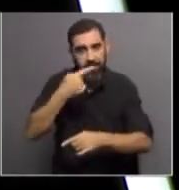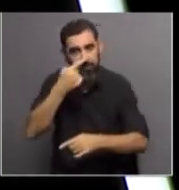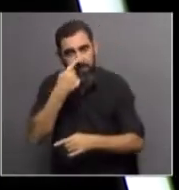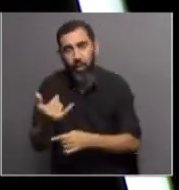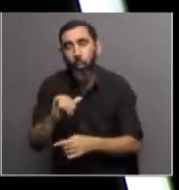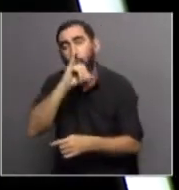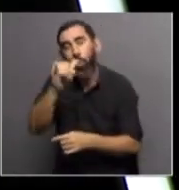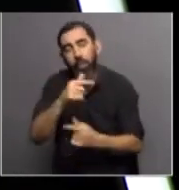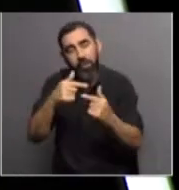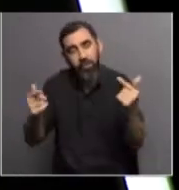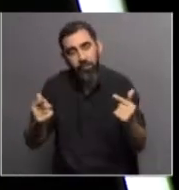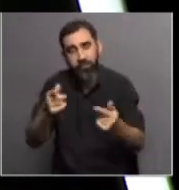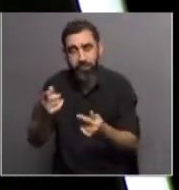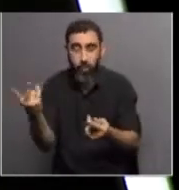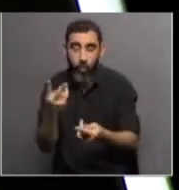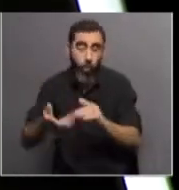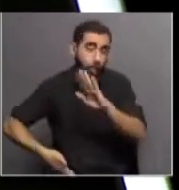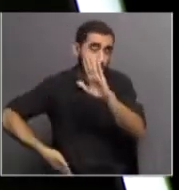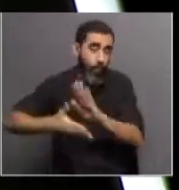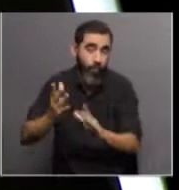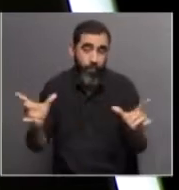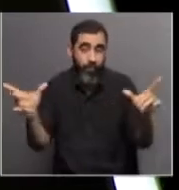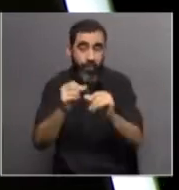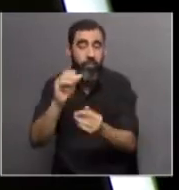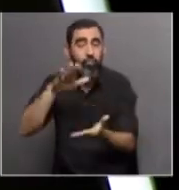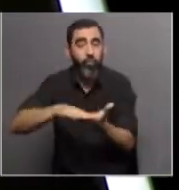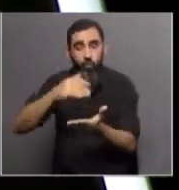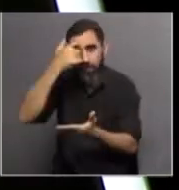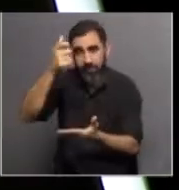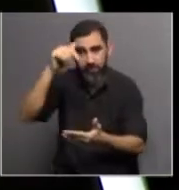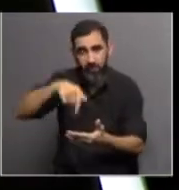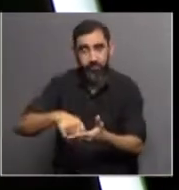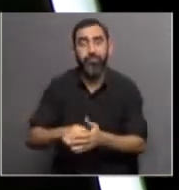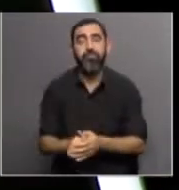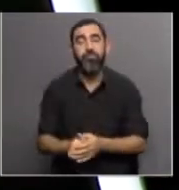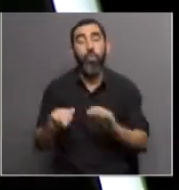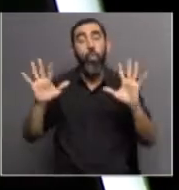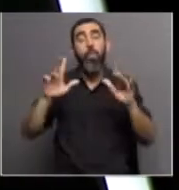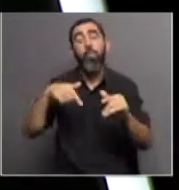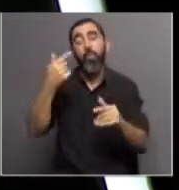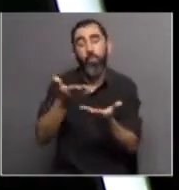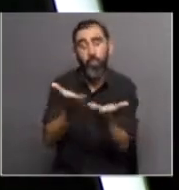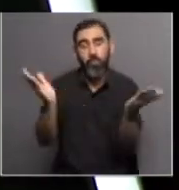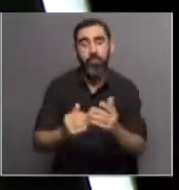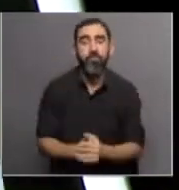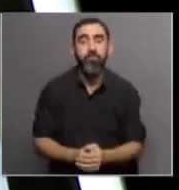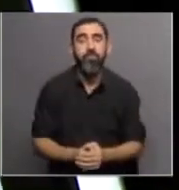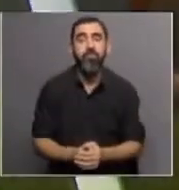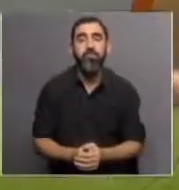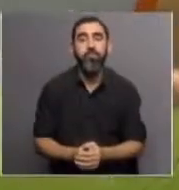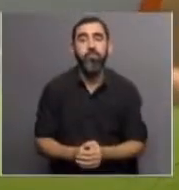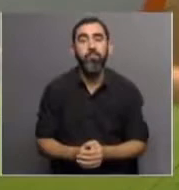nos cuentan esto y con Polo y Analía cerramos sobre ciencia. Así que los despedimos y los dejamos con ellos. Buenas noches.